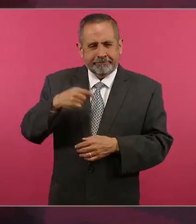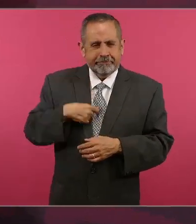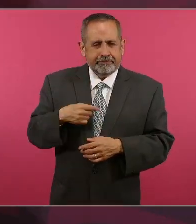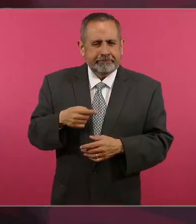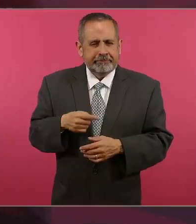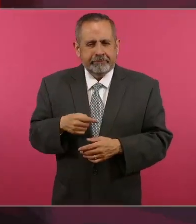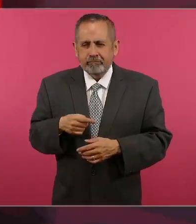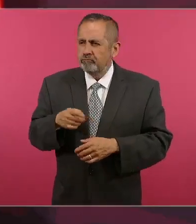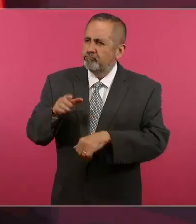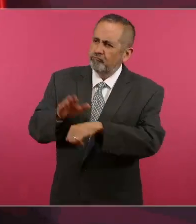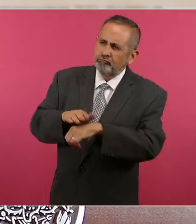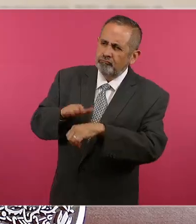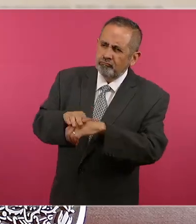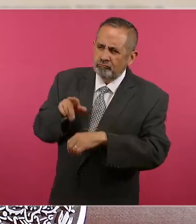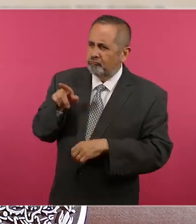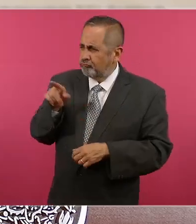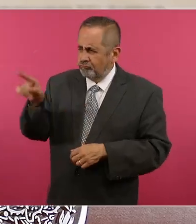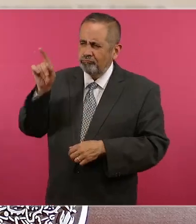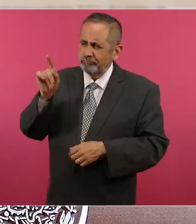sobre cómo